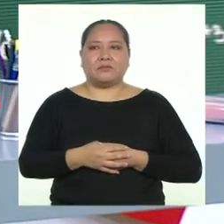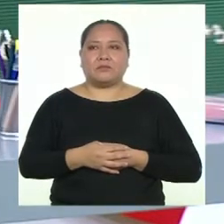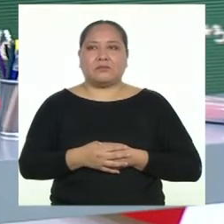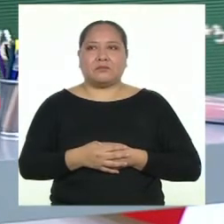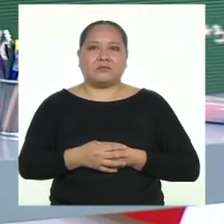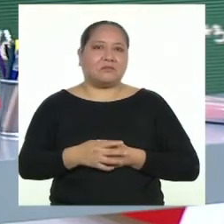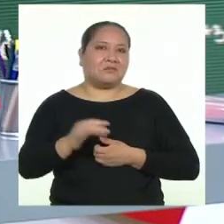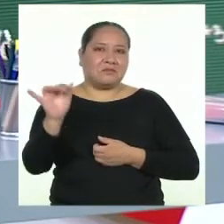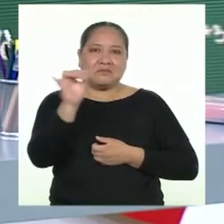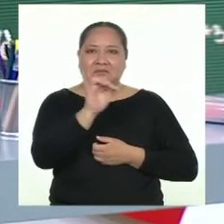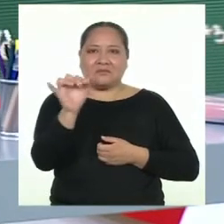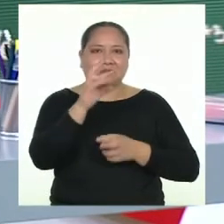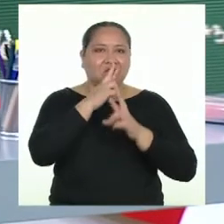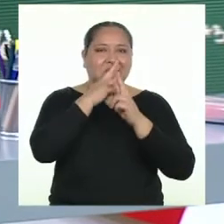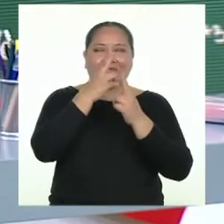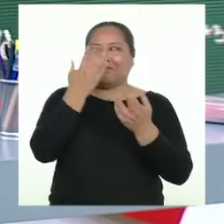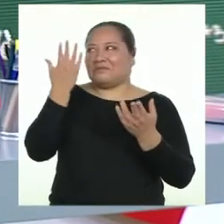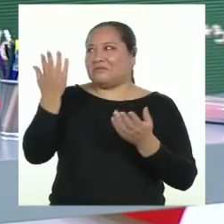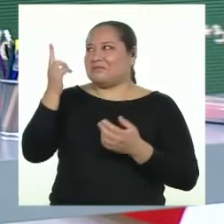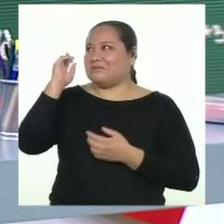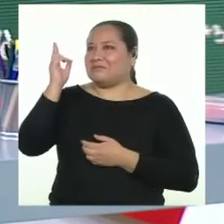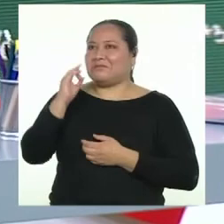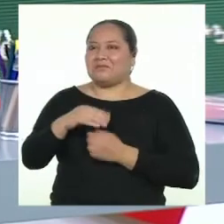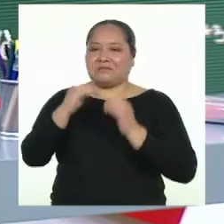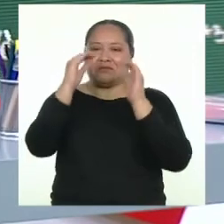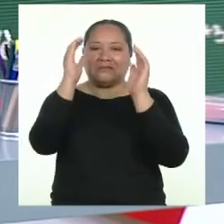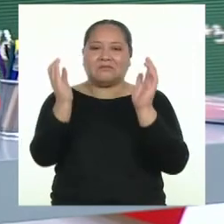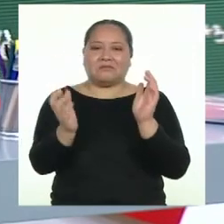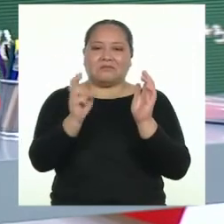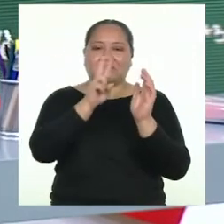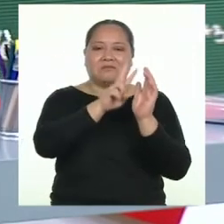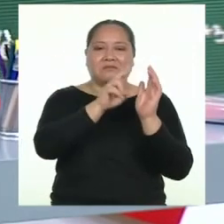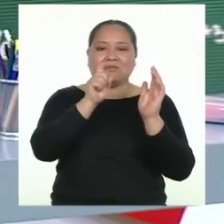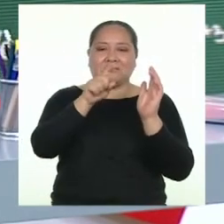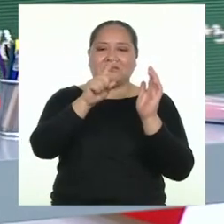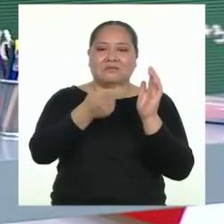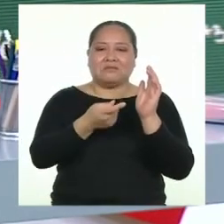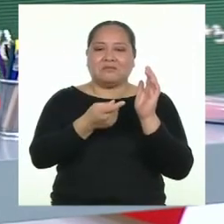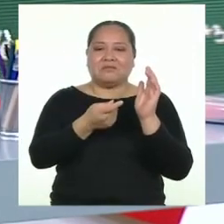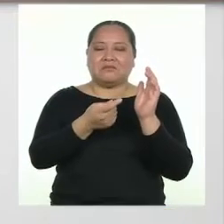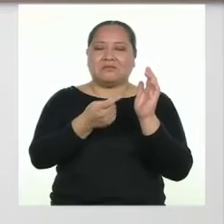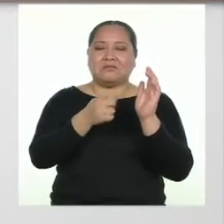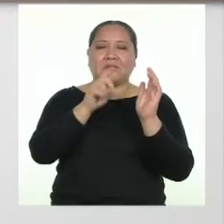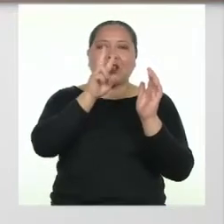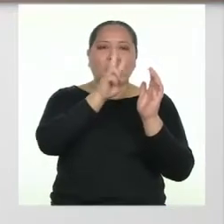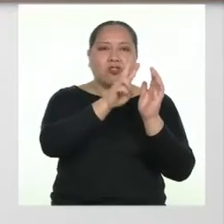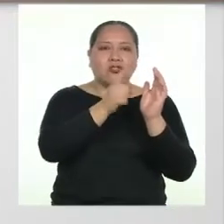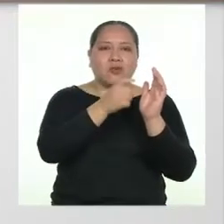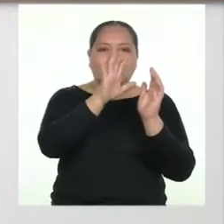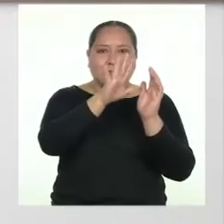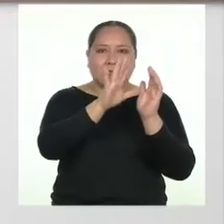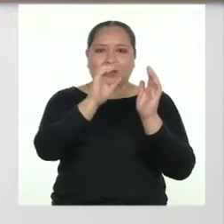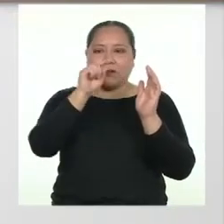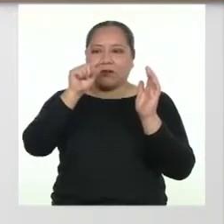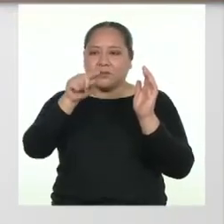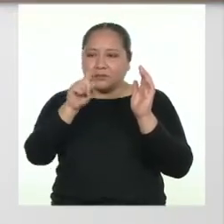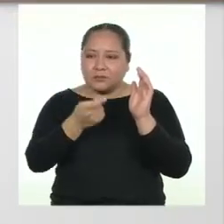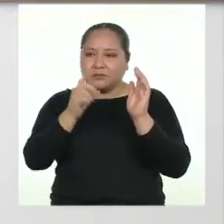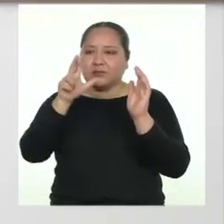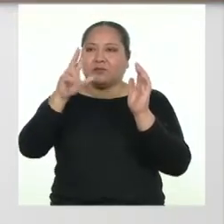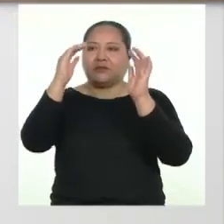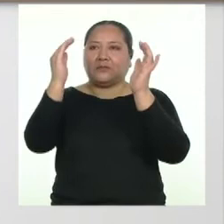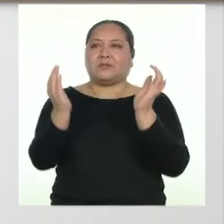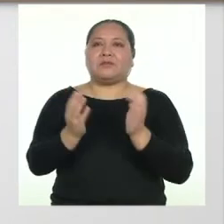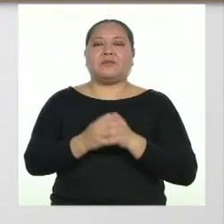Tenemos el mismo resultado, profesora. El par ordenado sería 2,5 y 3. Exactamente. En